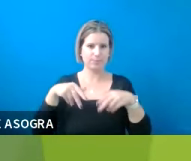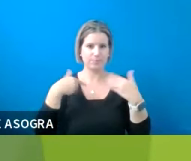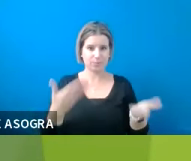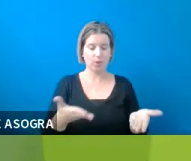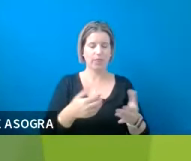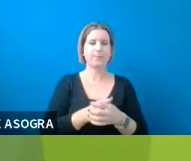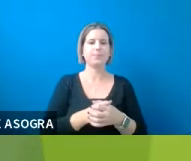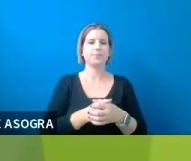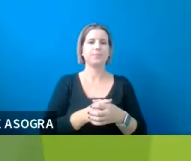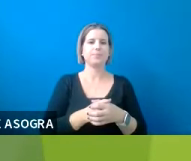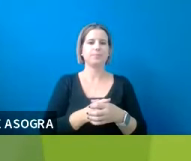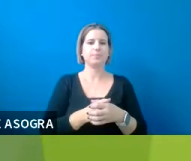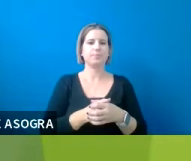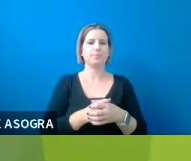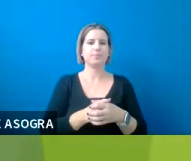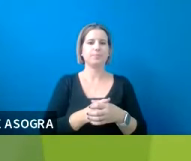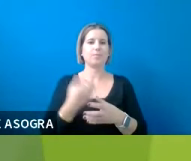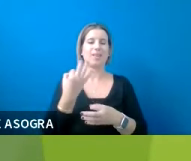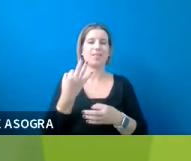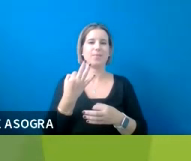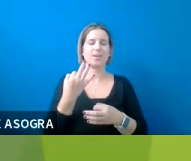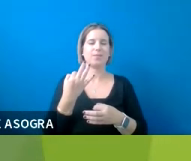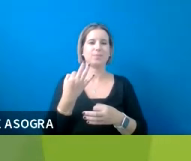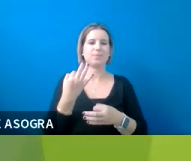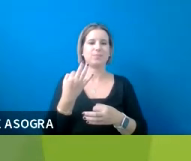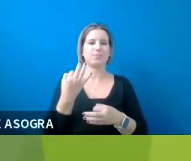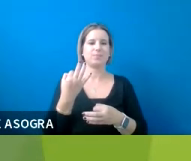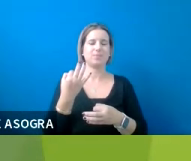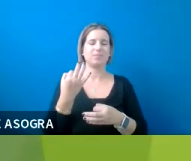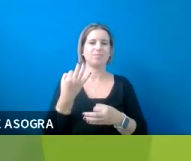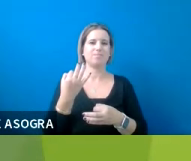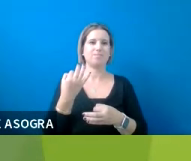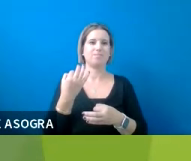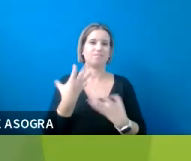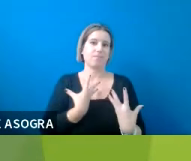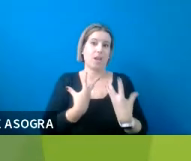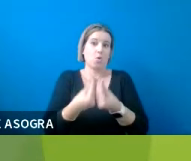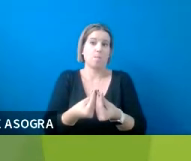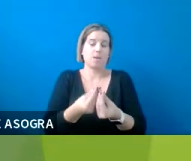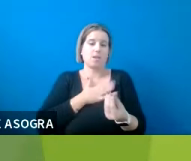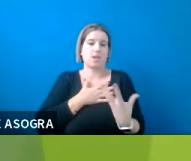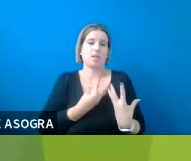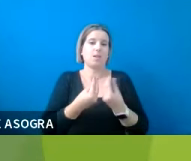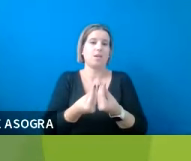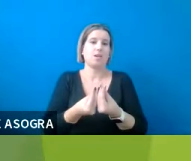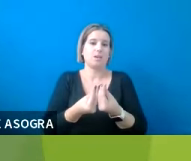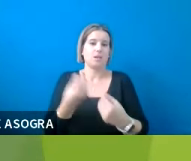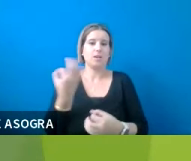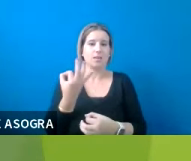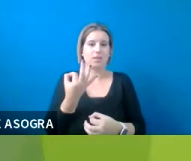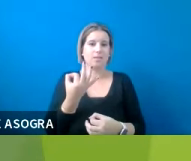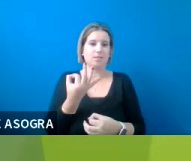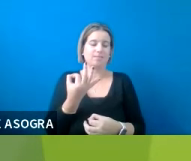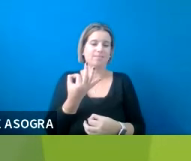Entonces, tenía que hacer al acompañante que venía conmigo, teníamos que,